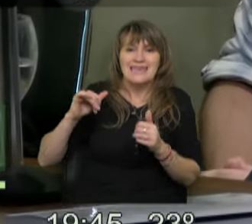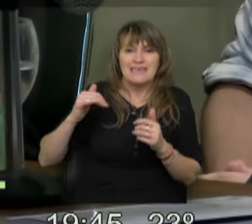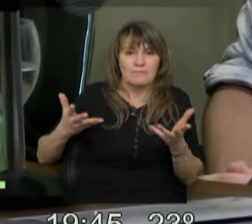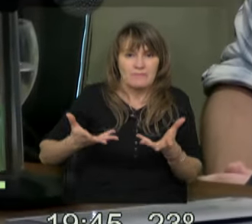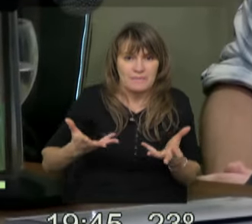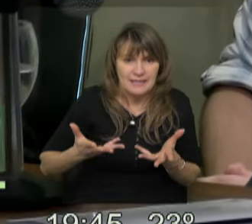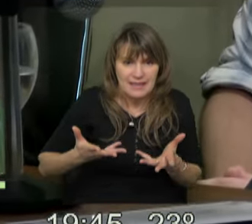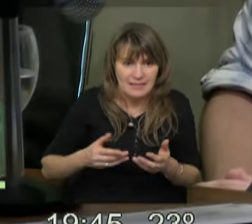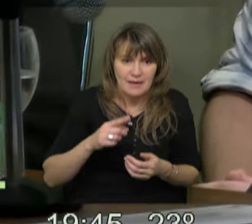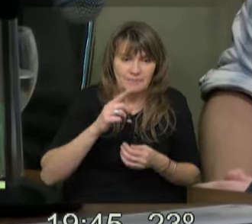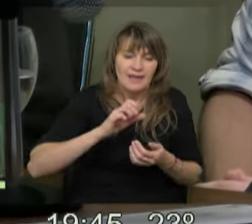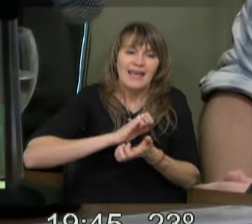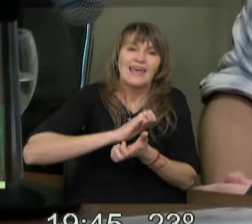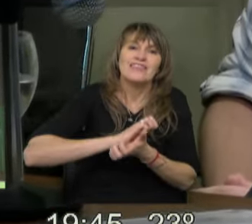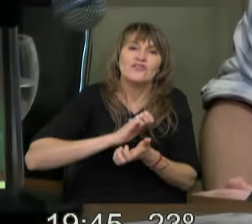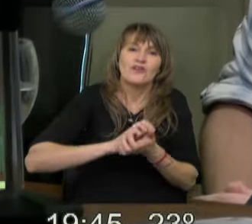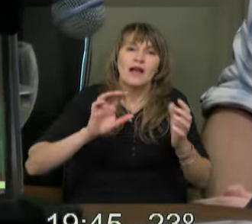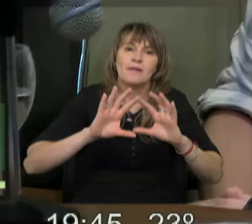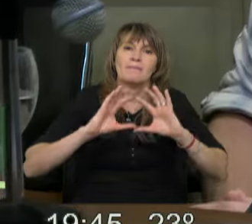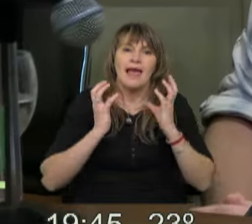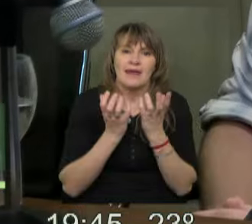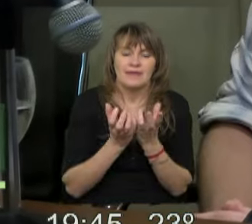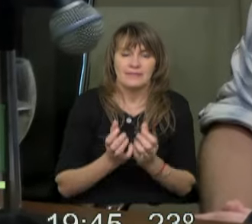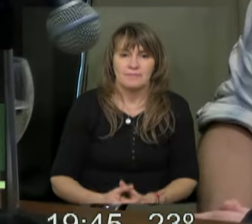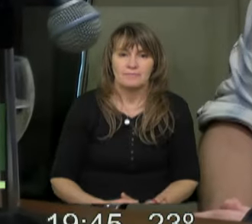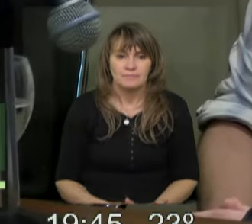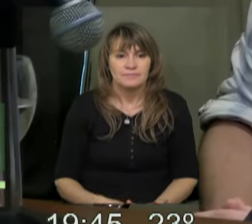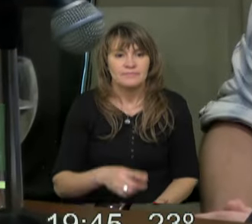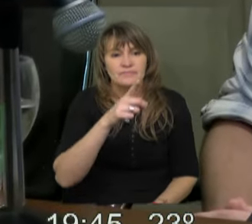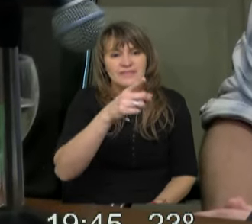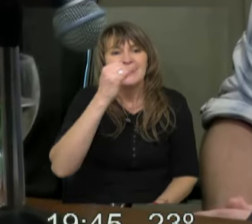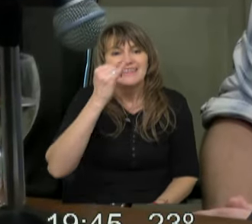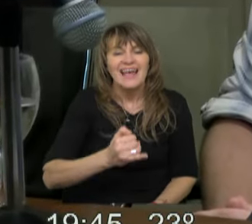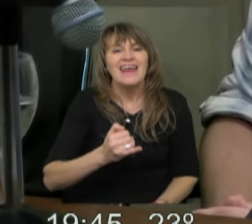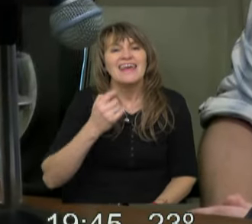que es de Editorial Planeta. Nosotros tenemos esta idea